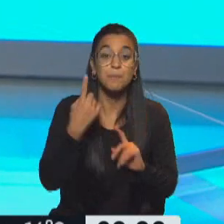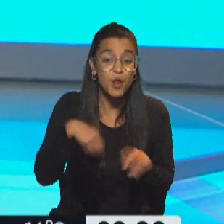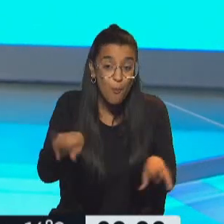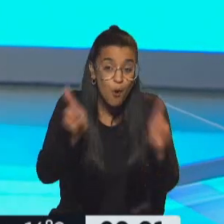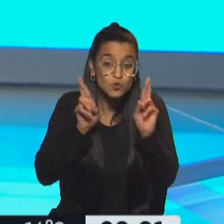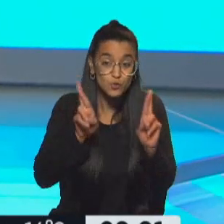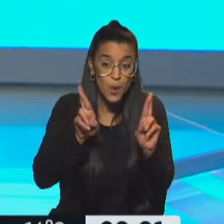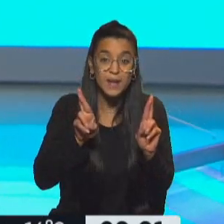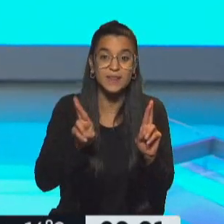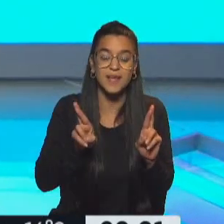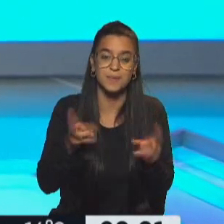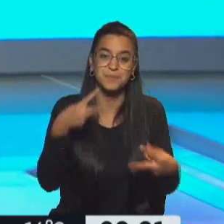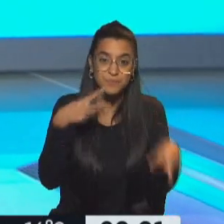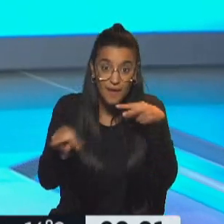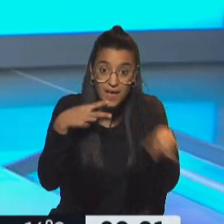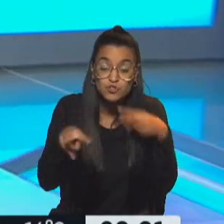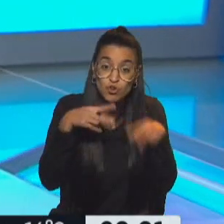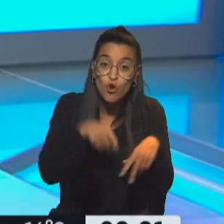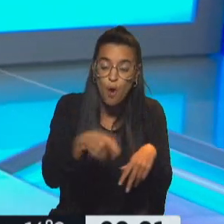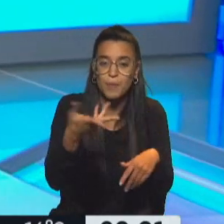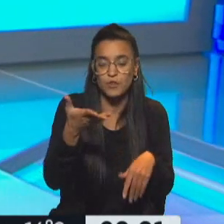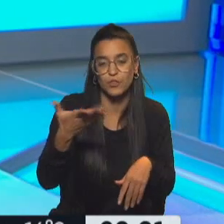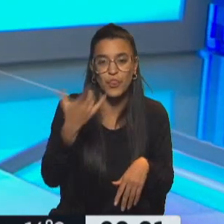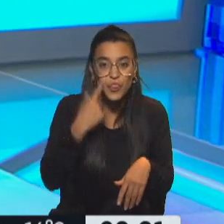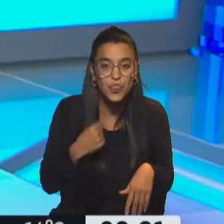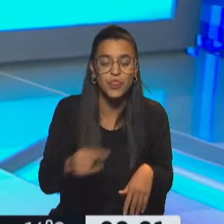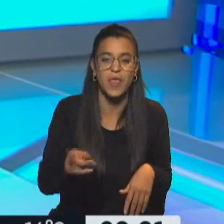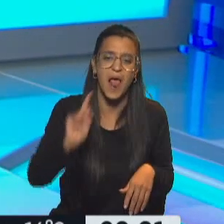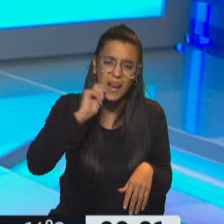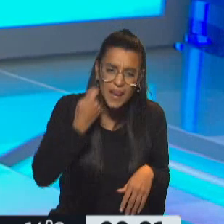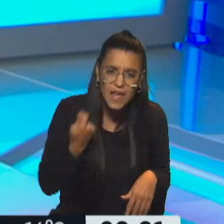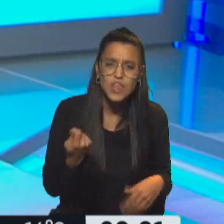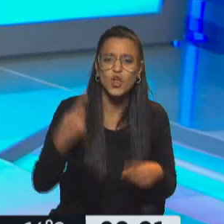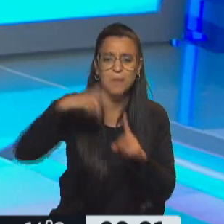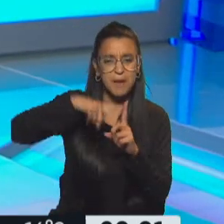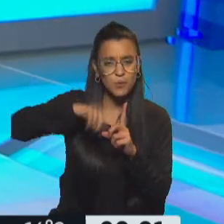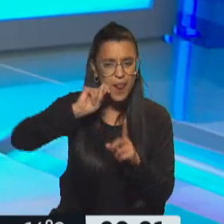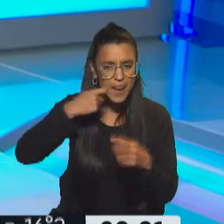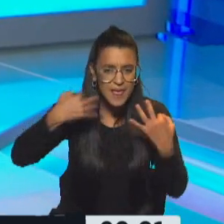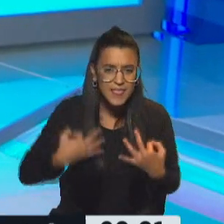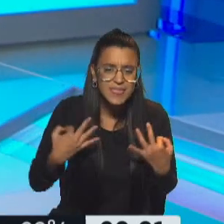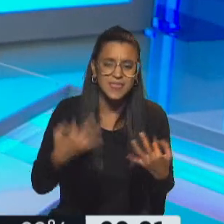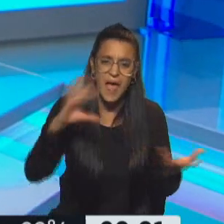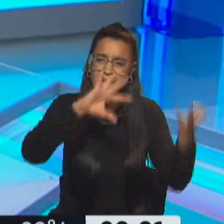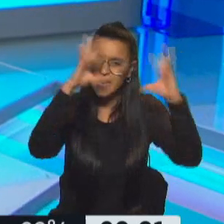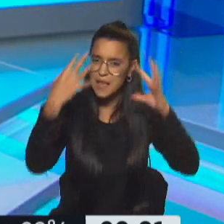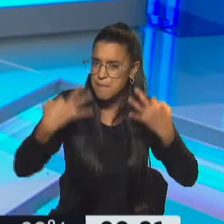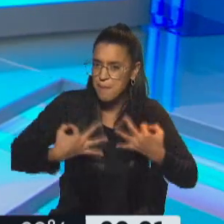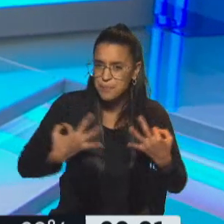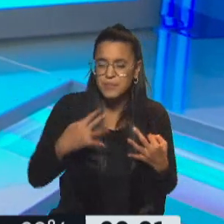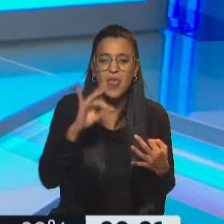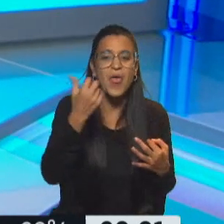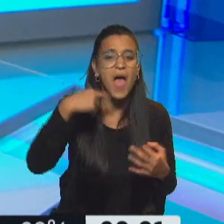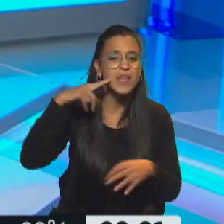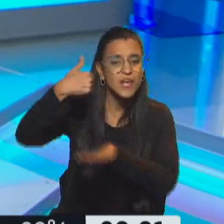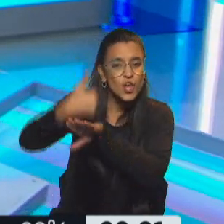suerte los gastronómicos tuvieron una jornada linda, con buena temperatura, el tiempo ayudó. Dani,